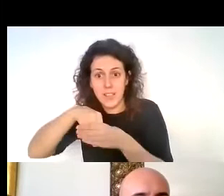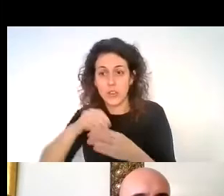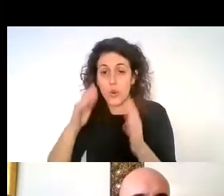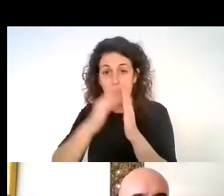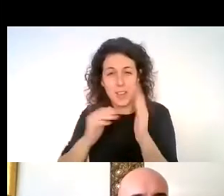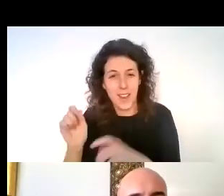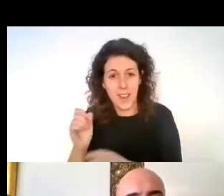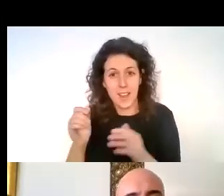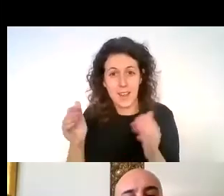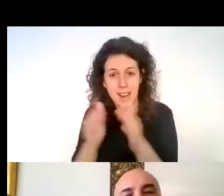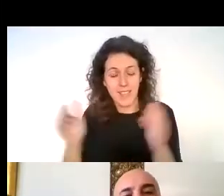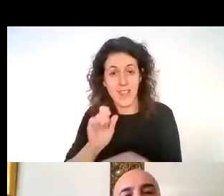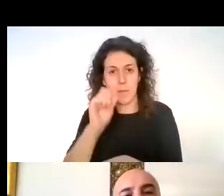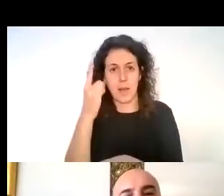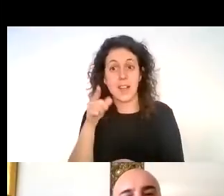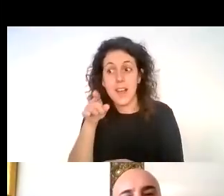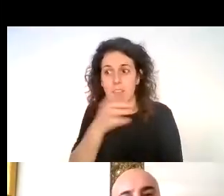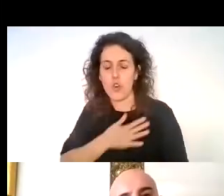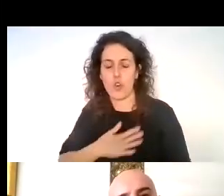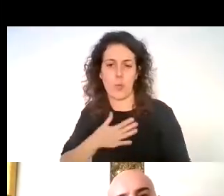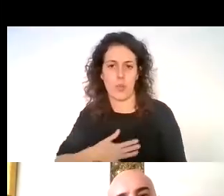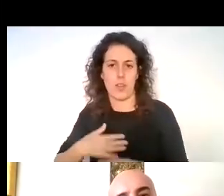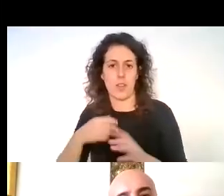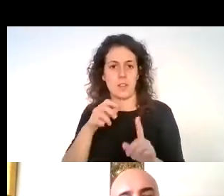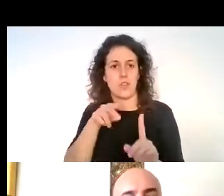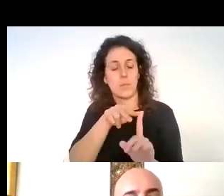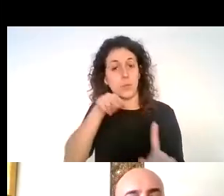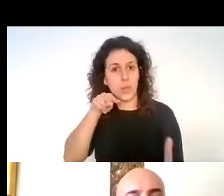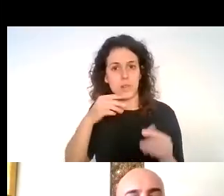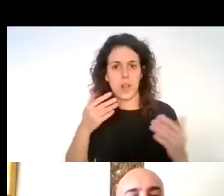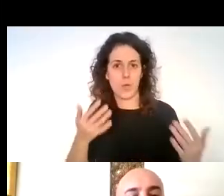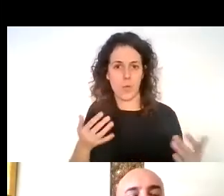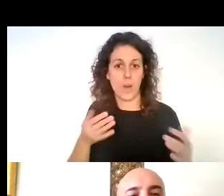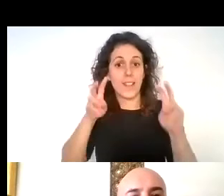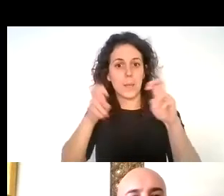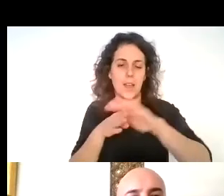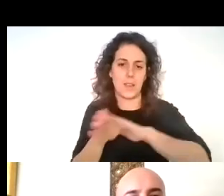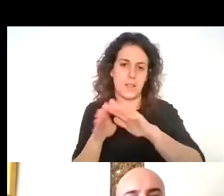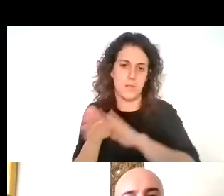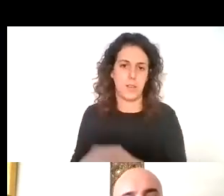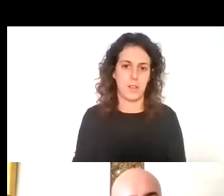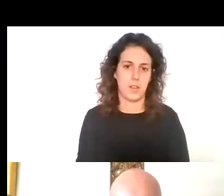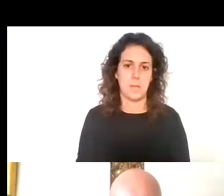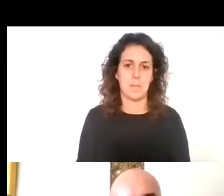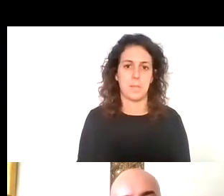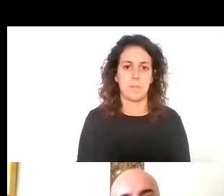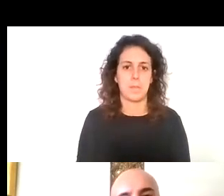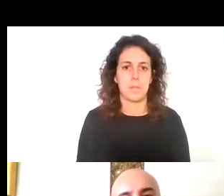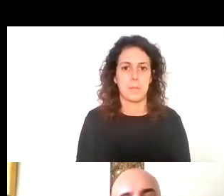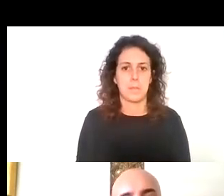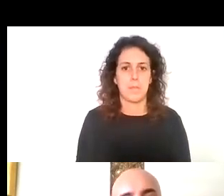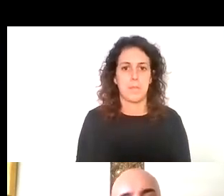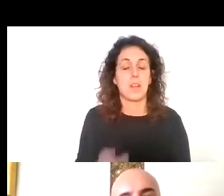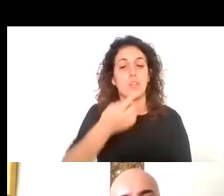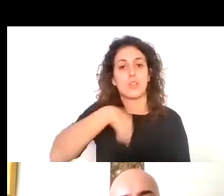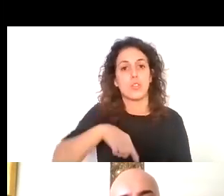esperan con todas las comodidades desde el punto de vista de la accesibilidad. ¿Y hacia dónde nos